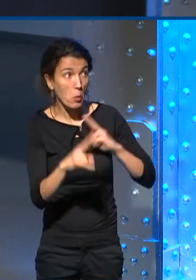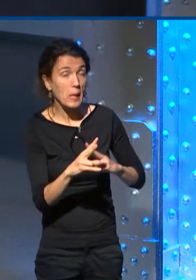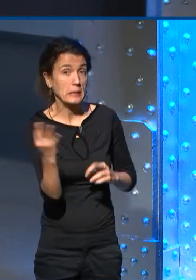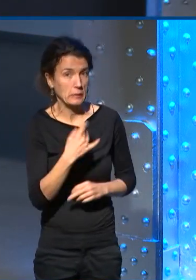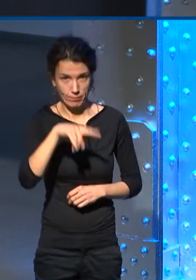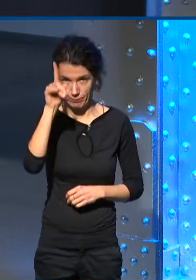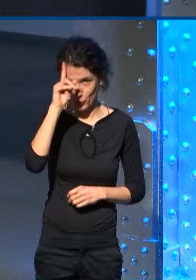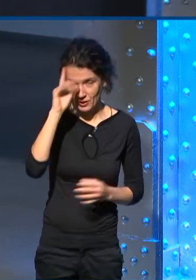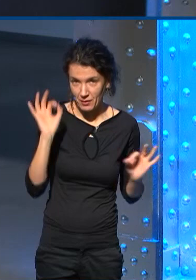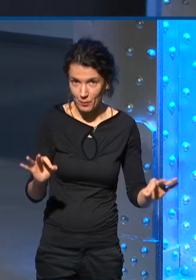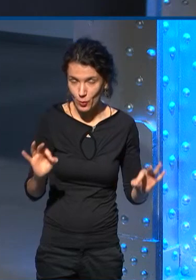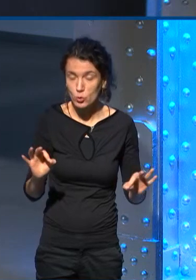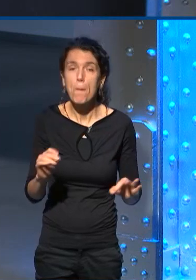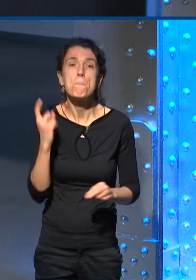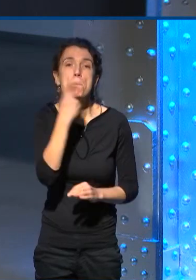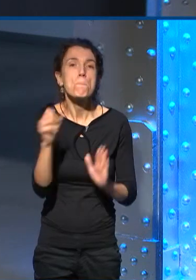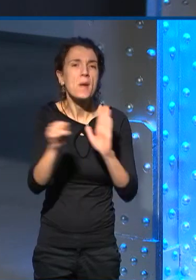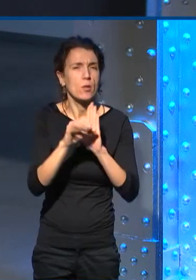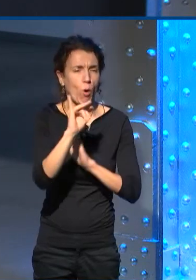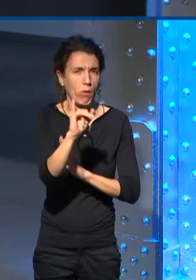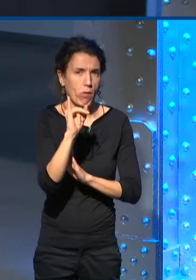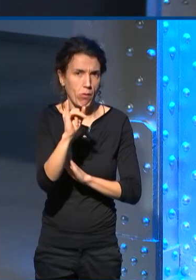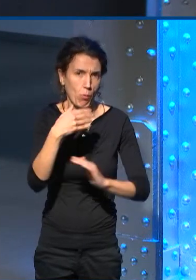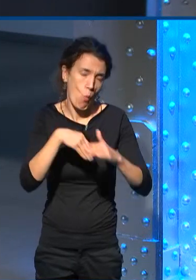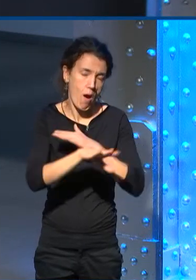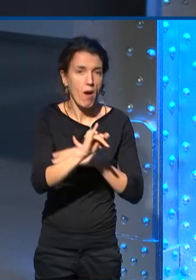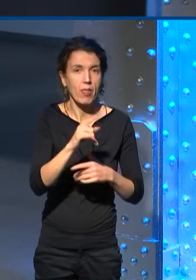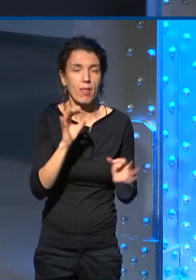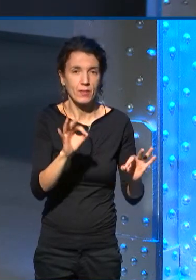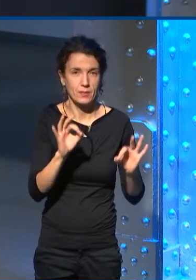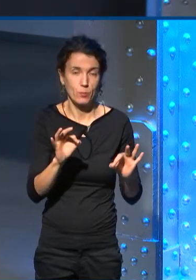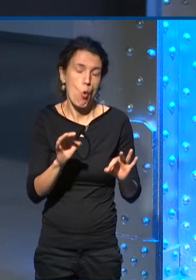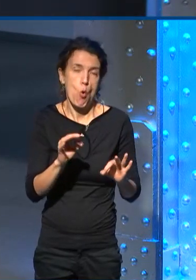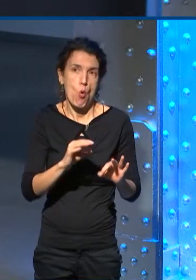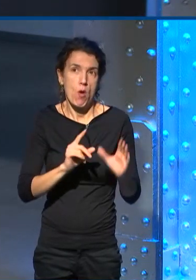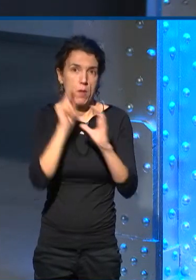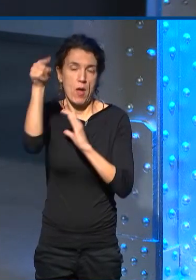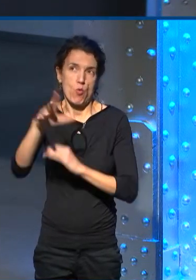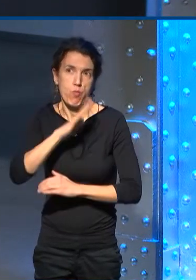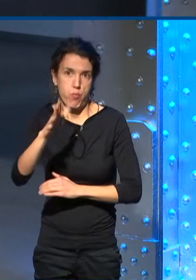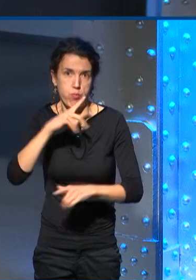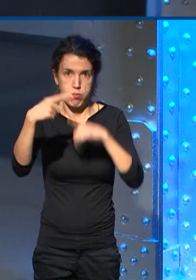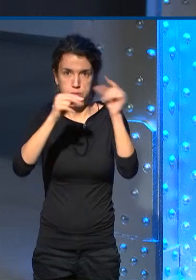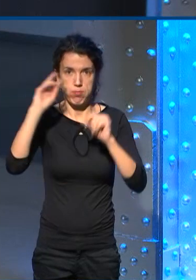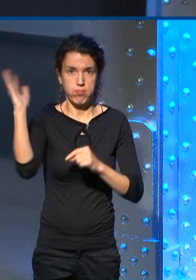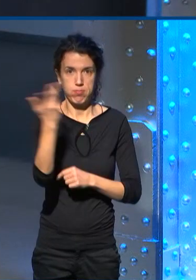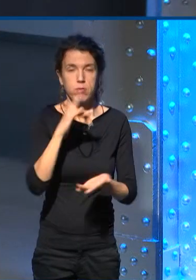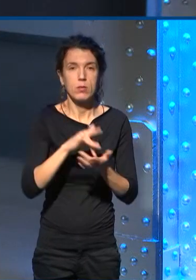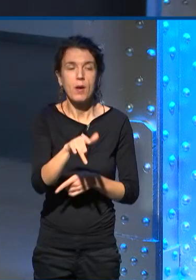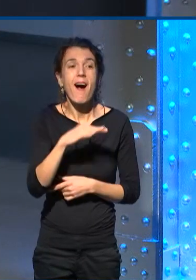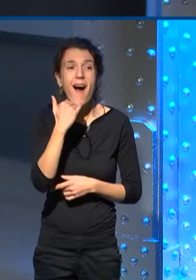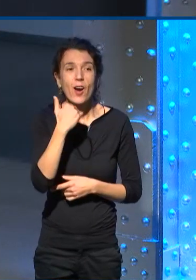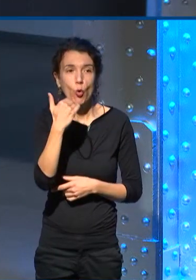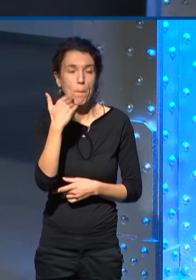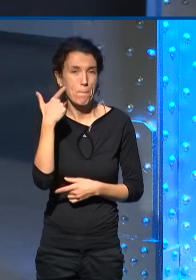bueno, o sea que el mito está ahí, ¿no? De lo impresionante que es salir al espacio. Y entonces nos encontramos con algo muy mediático, la Mars